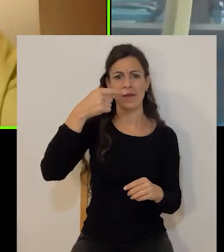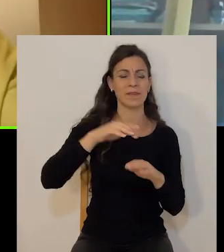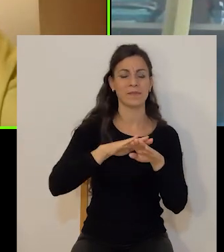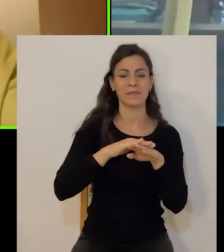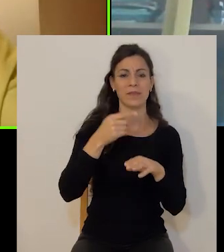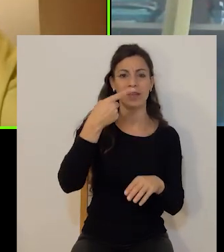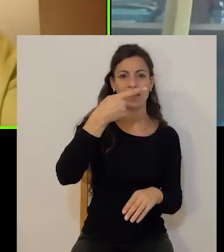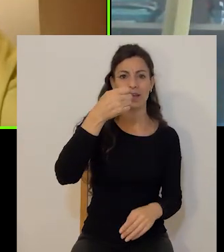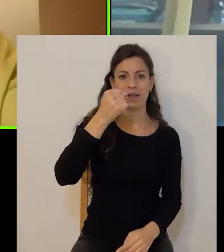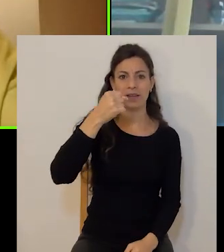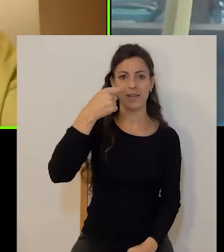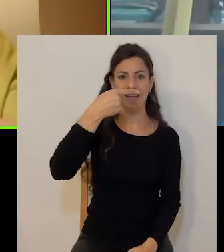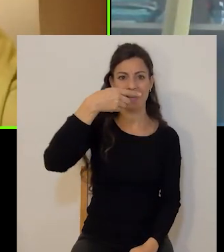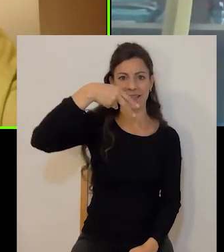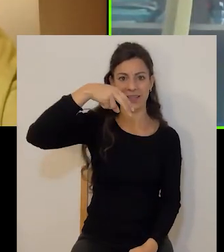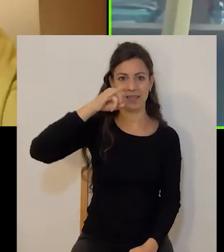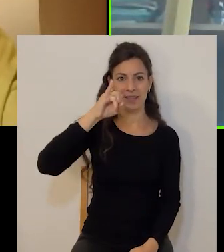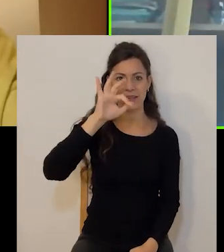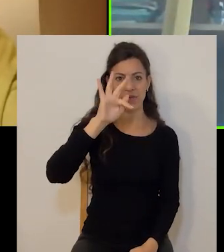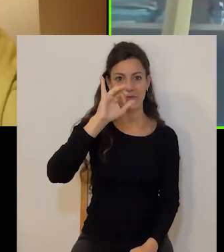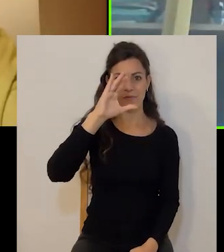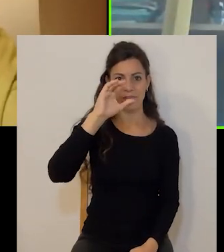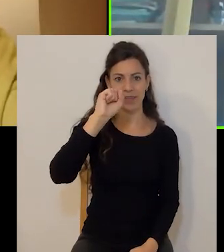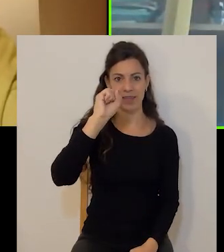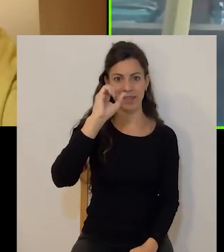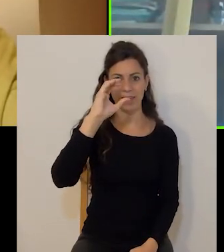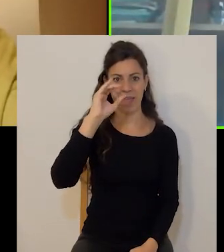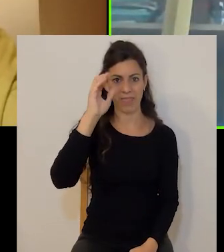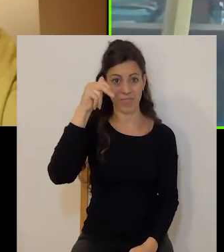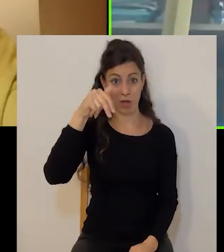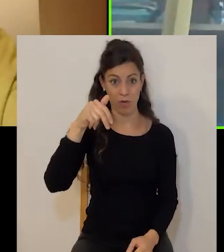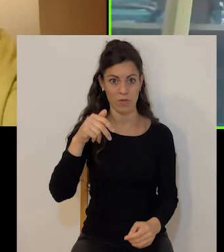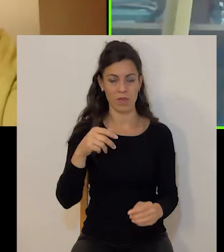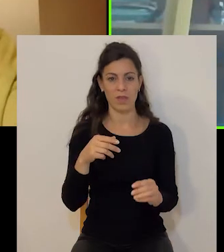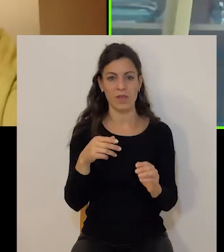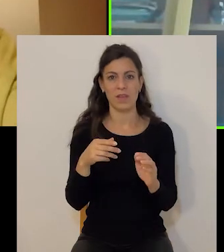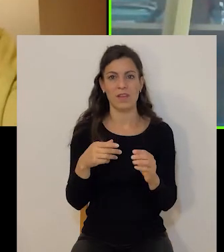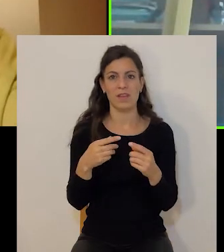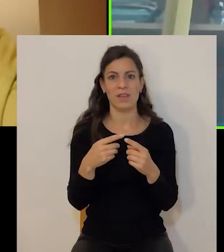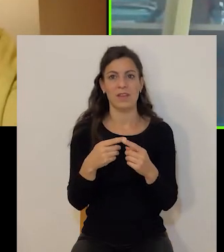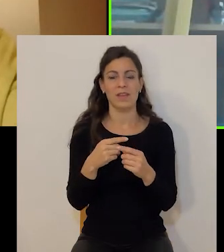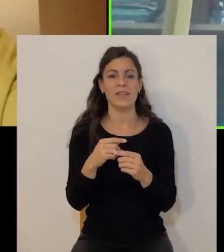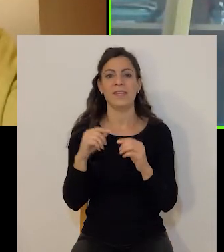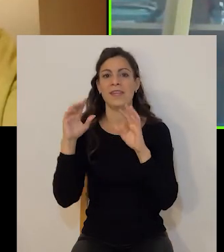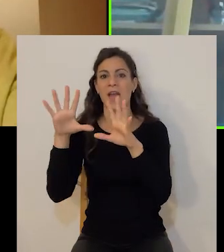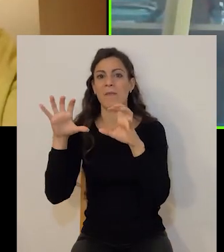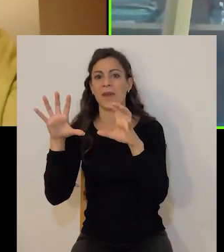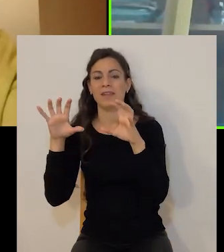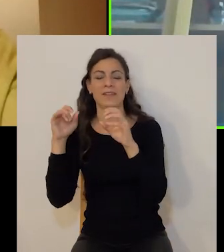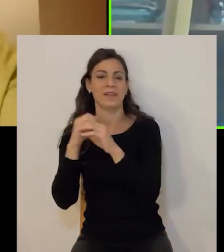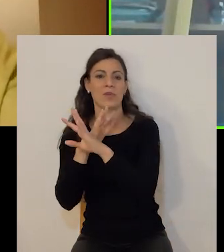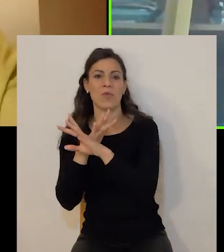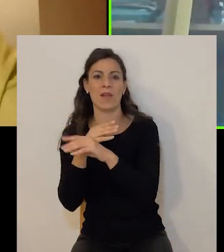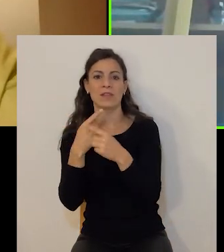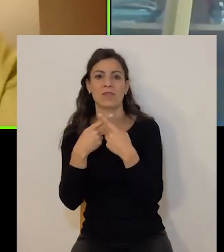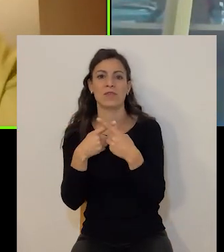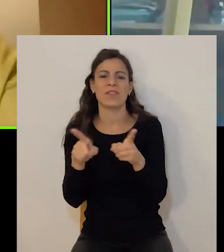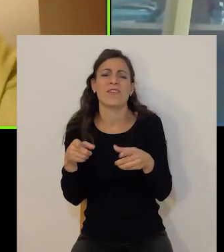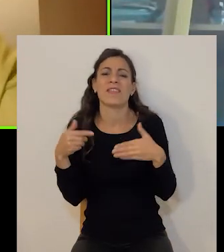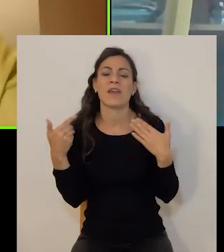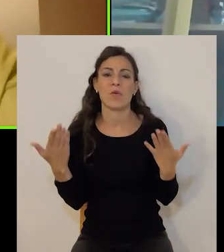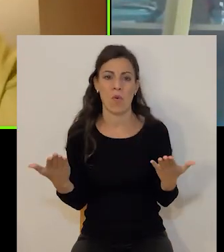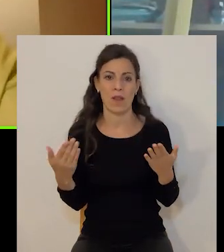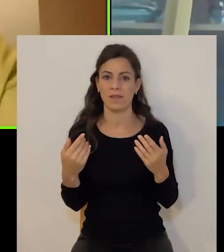que aprender jugando? No, no es lo mismo. ¿Qué diferencia hay? Vale. ¿Podría explicarnos, por favor? Sí, mira, una cosa es